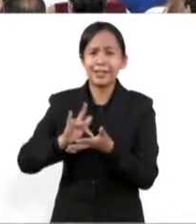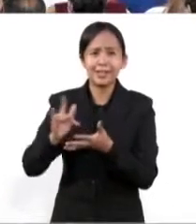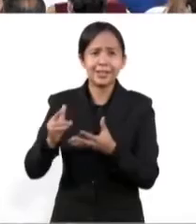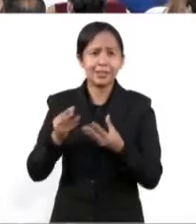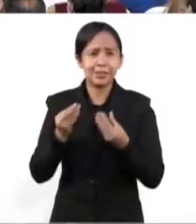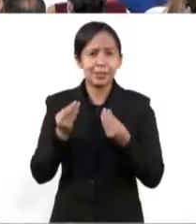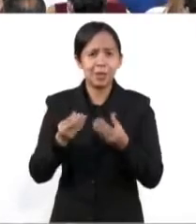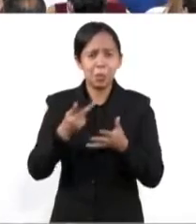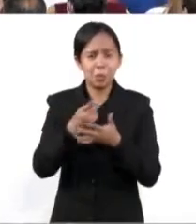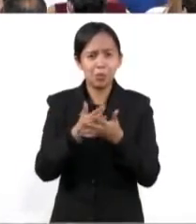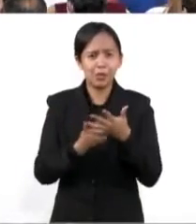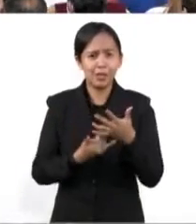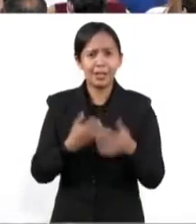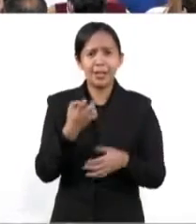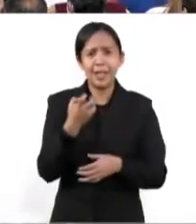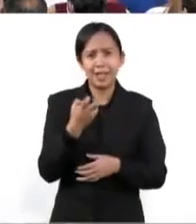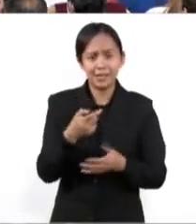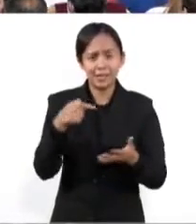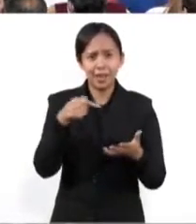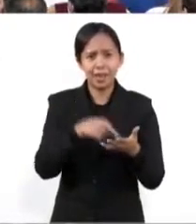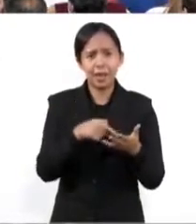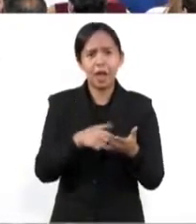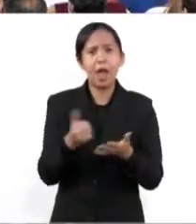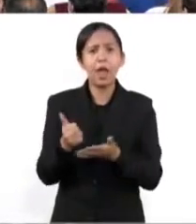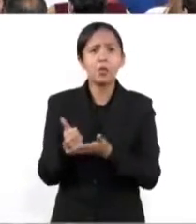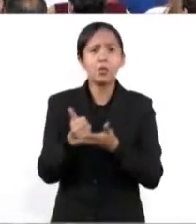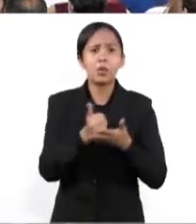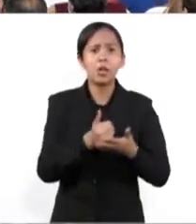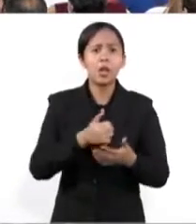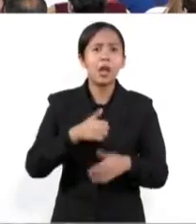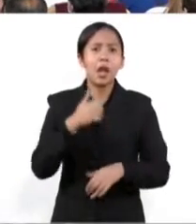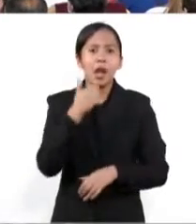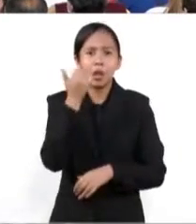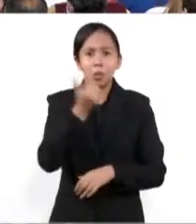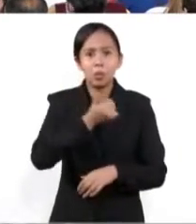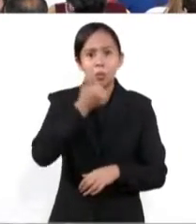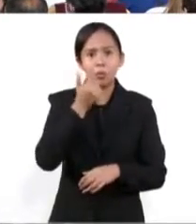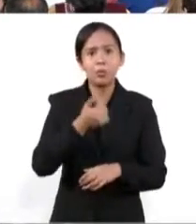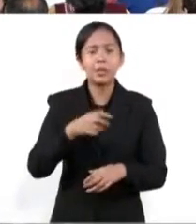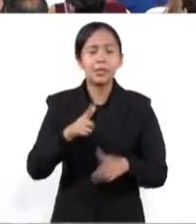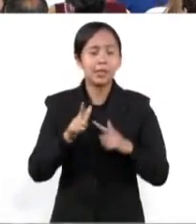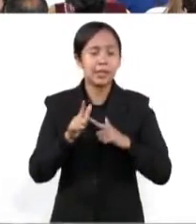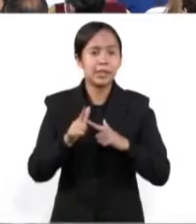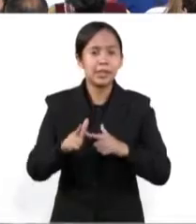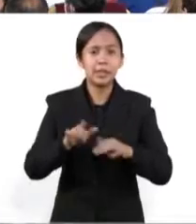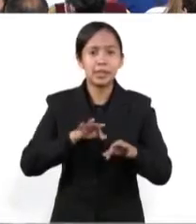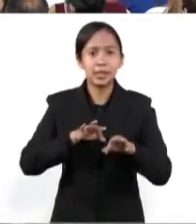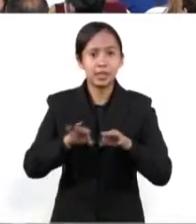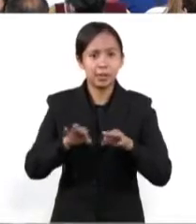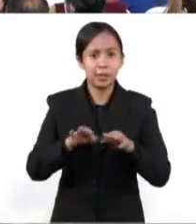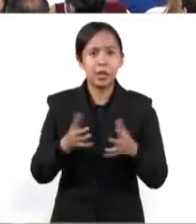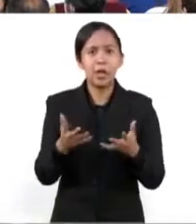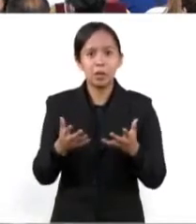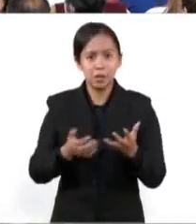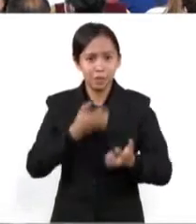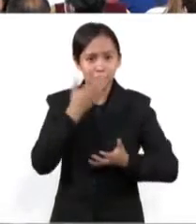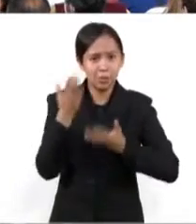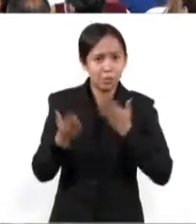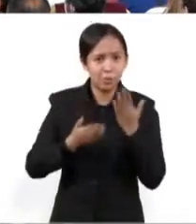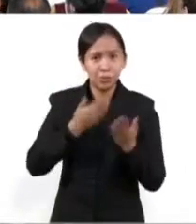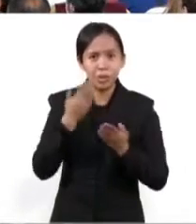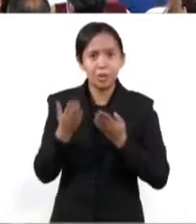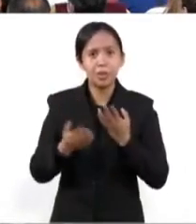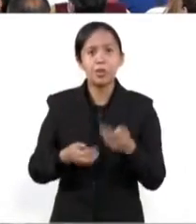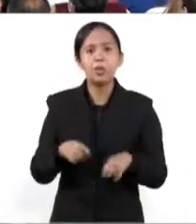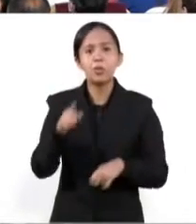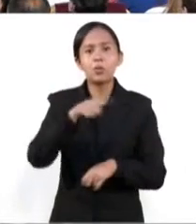este proyecto que estimula a los alumnos a dar lo mejor de sí, a no rendirse. Esta buena obra que